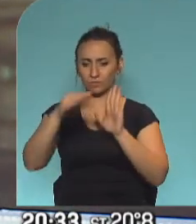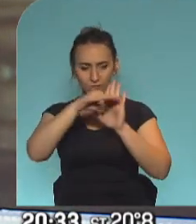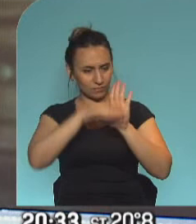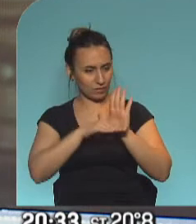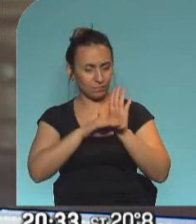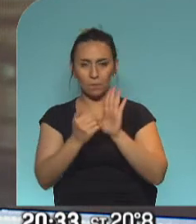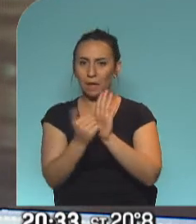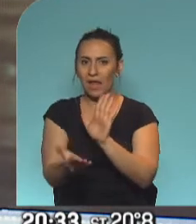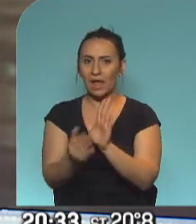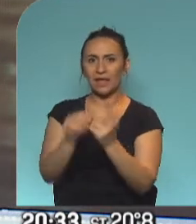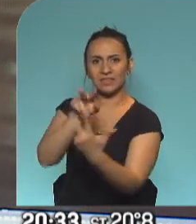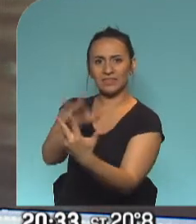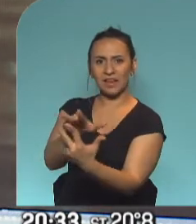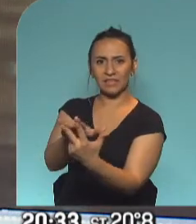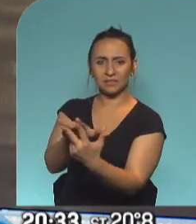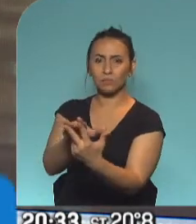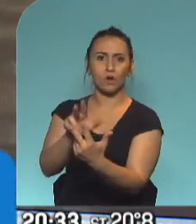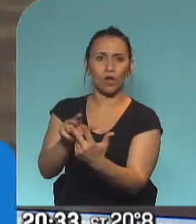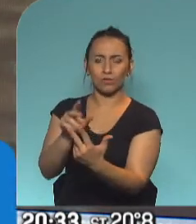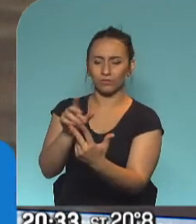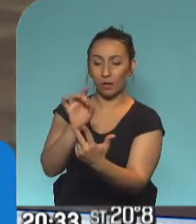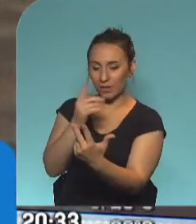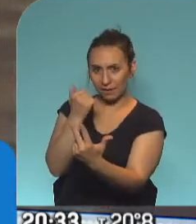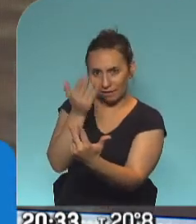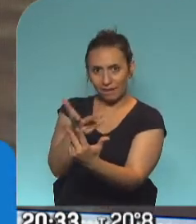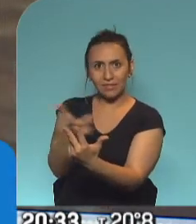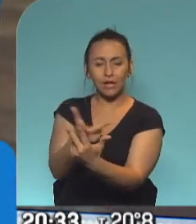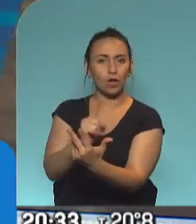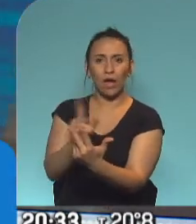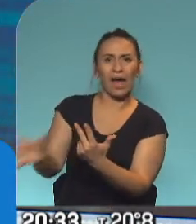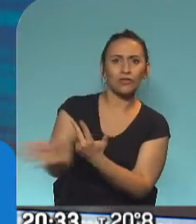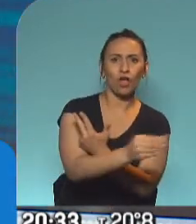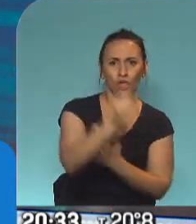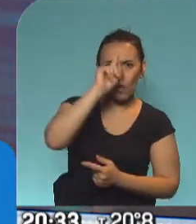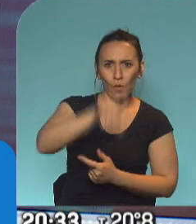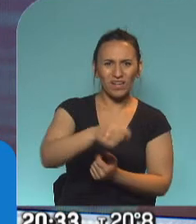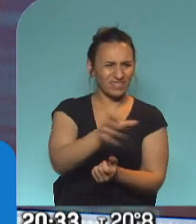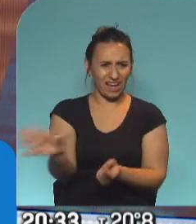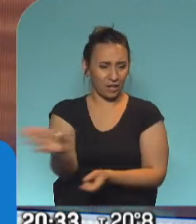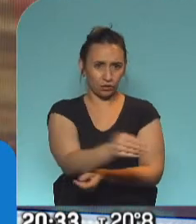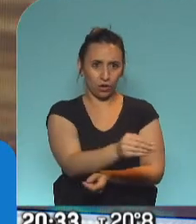este caso a Castelli, sino a todos los jueces que en los últimos 25 años tuvieron traslados